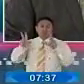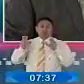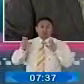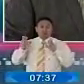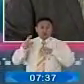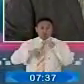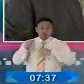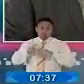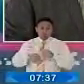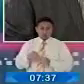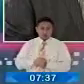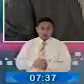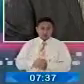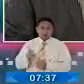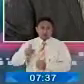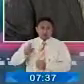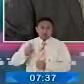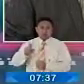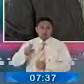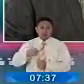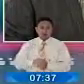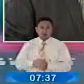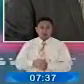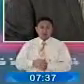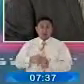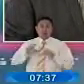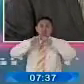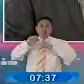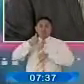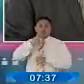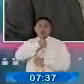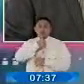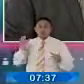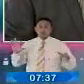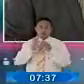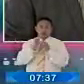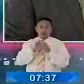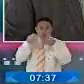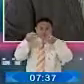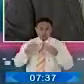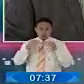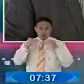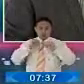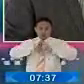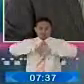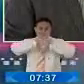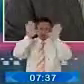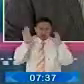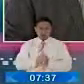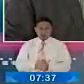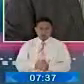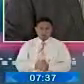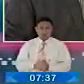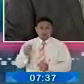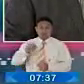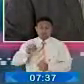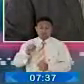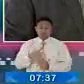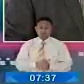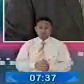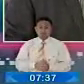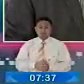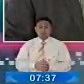infraestructura, tenemos que aliarnos con el sector privado de manera justa, de manera clara, de manera transparente, para que obviamente